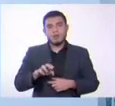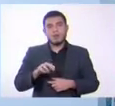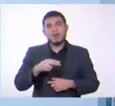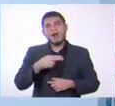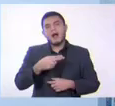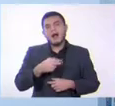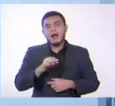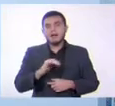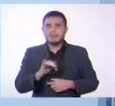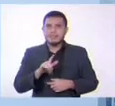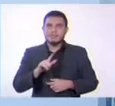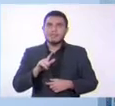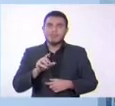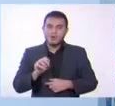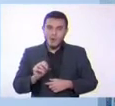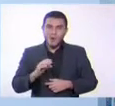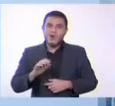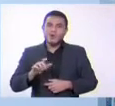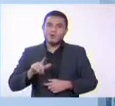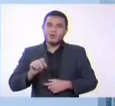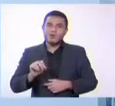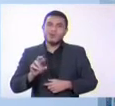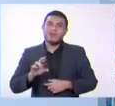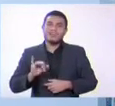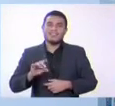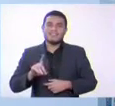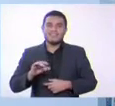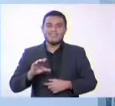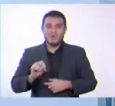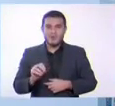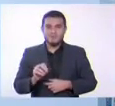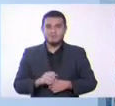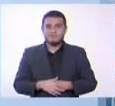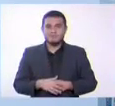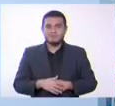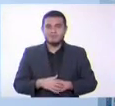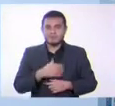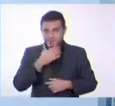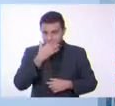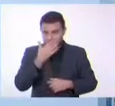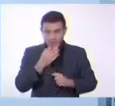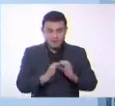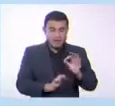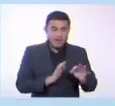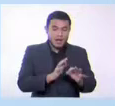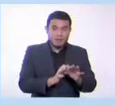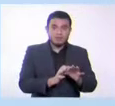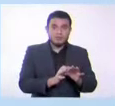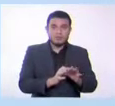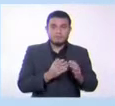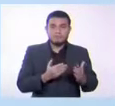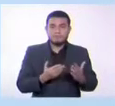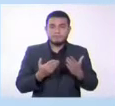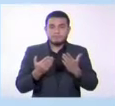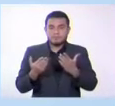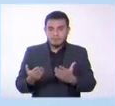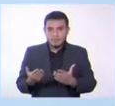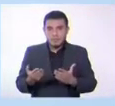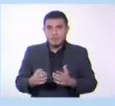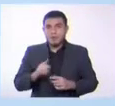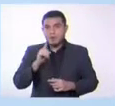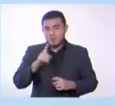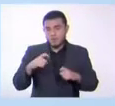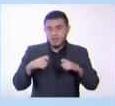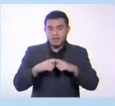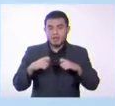clorhídrico. En este caso, cada uno de los átomos aporta un electrón